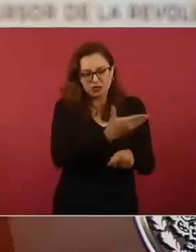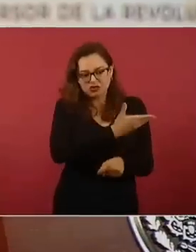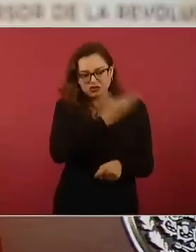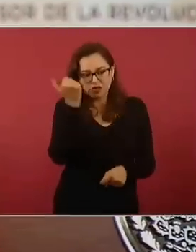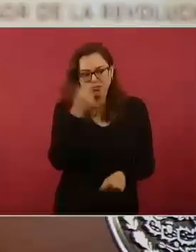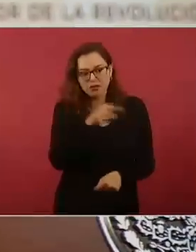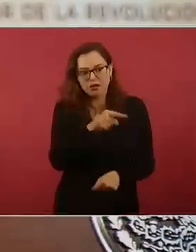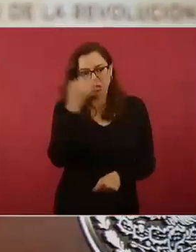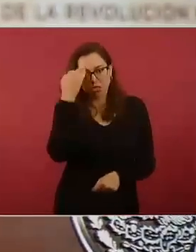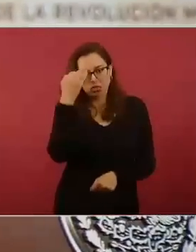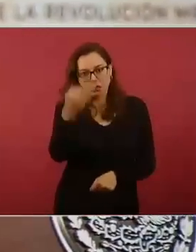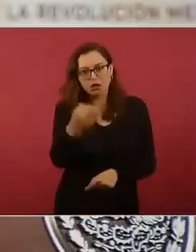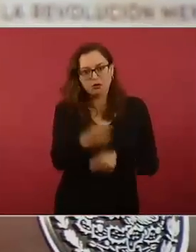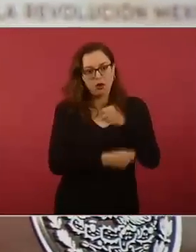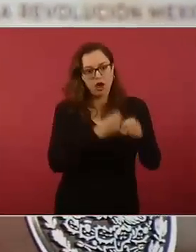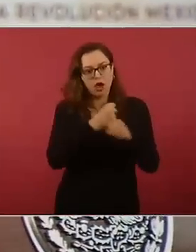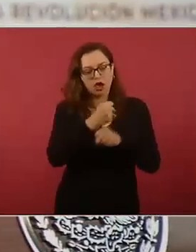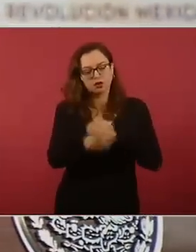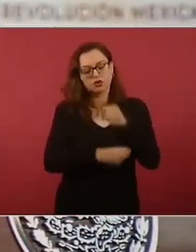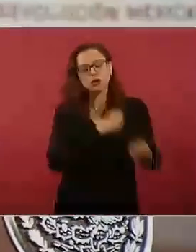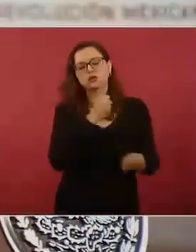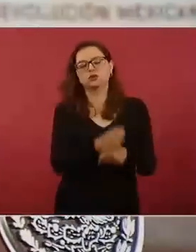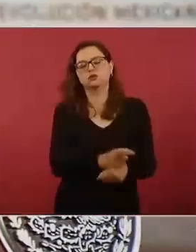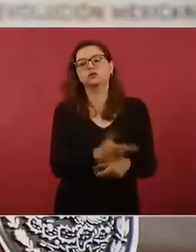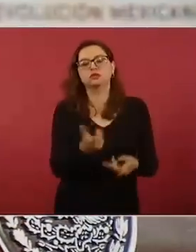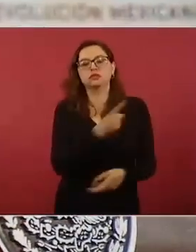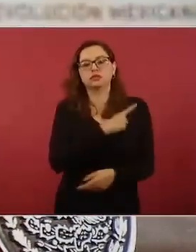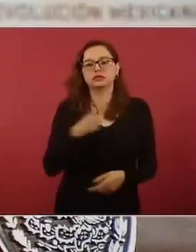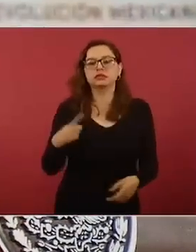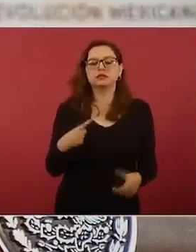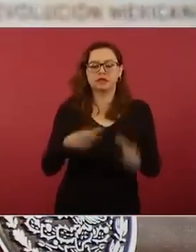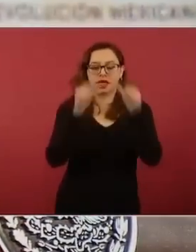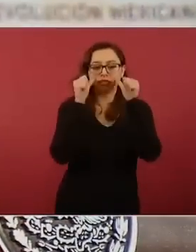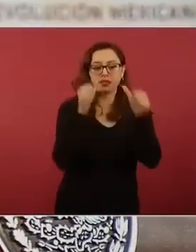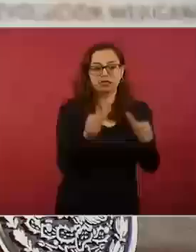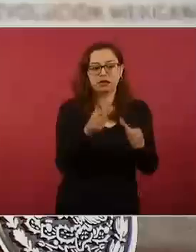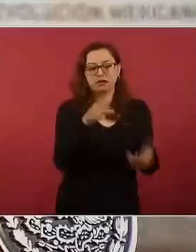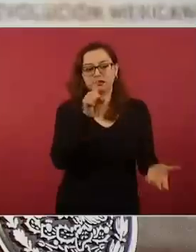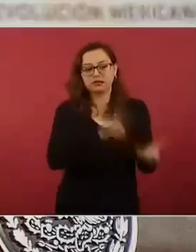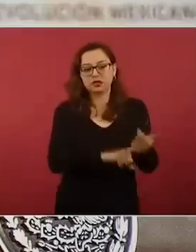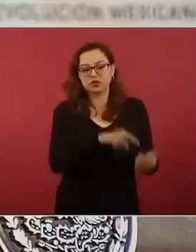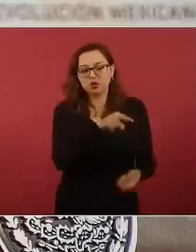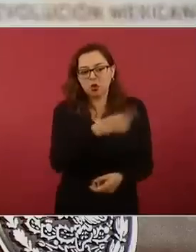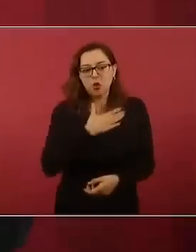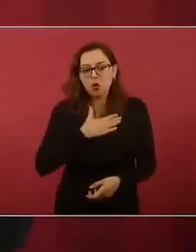atender casos de injusticia